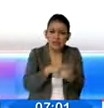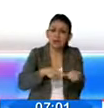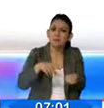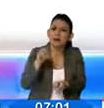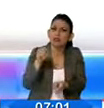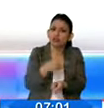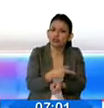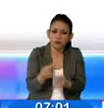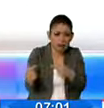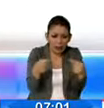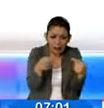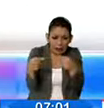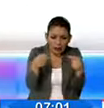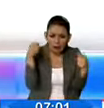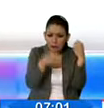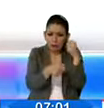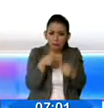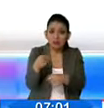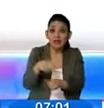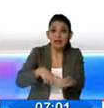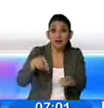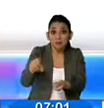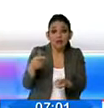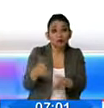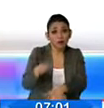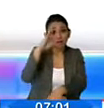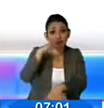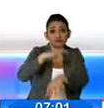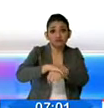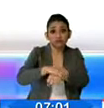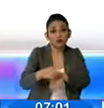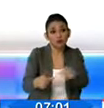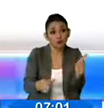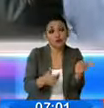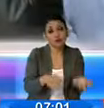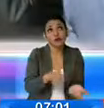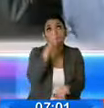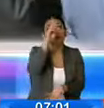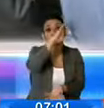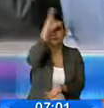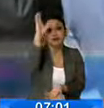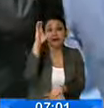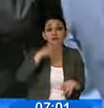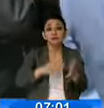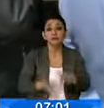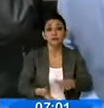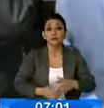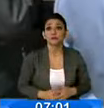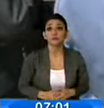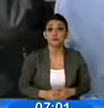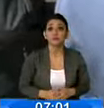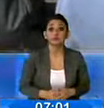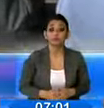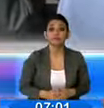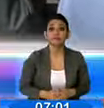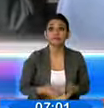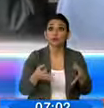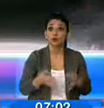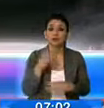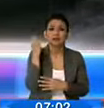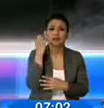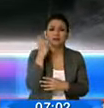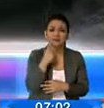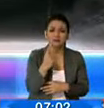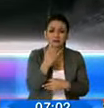Entonces, ya como el otro hermano ya está detenido, el otro hermanito ya está en el cielo. Quienes ingresaron al llamado de auxilio relataron que la sangre